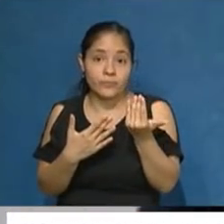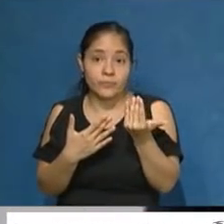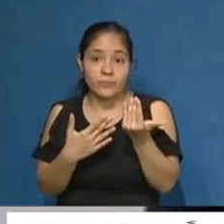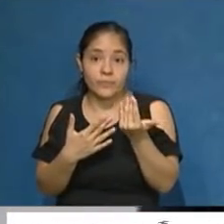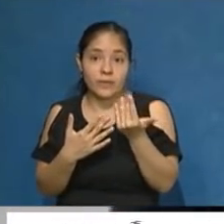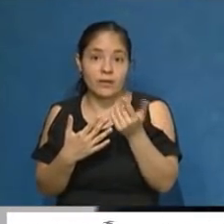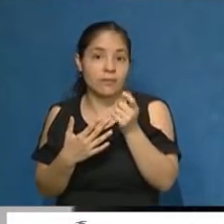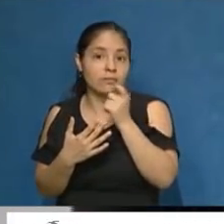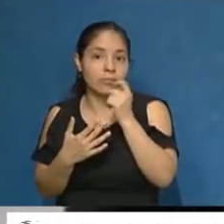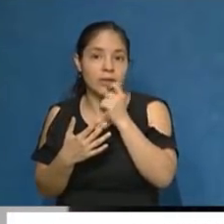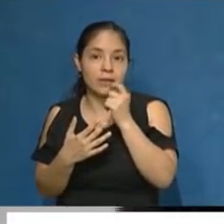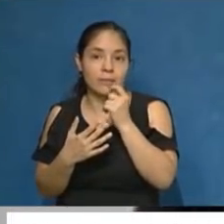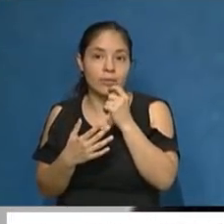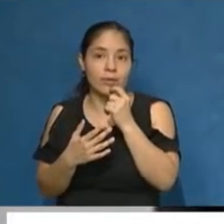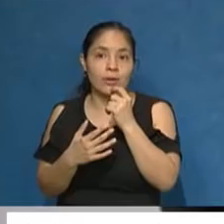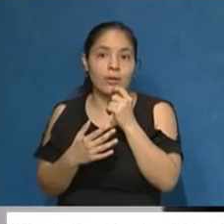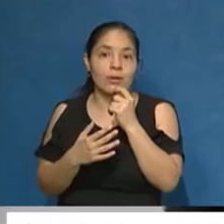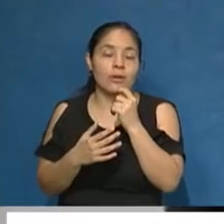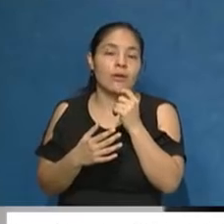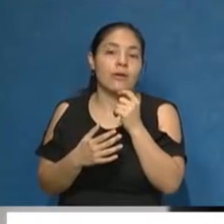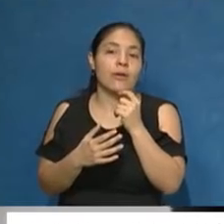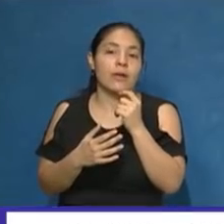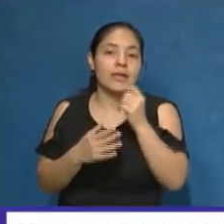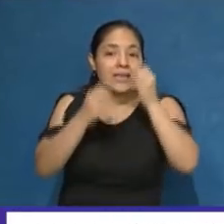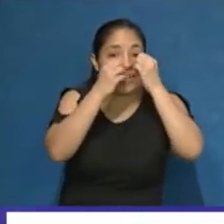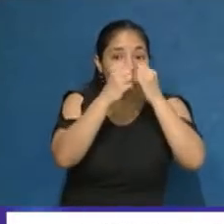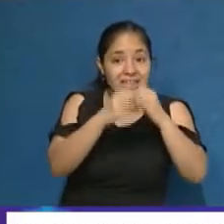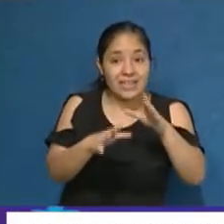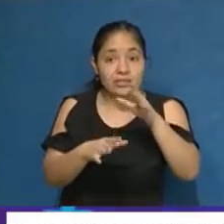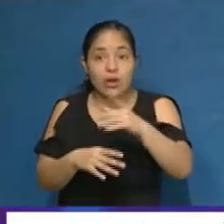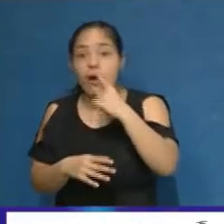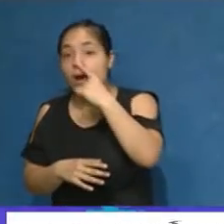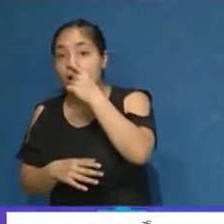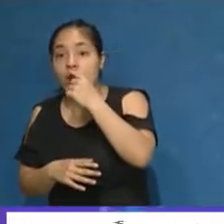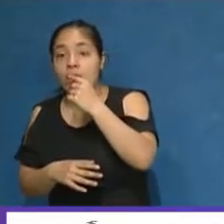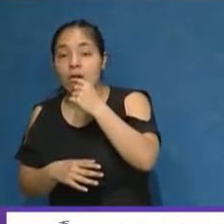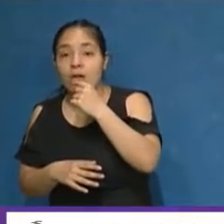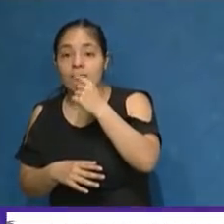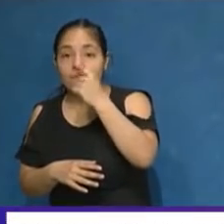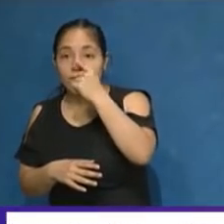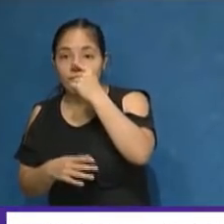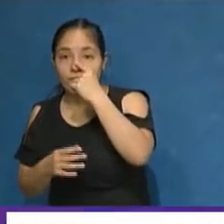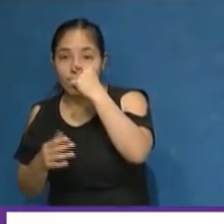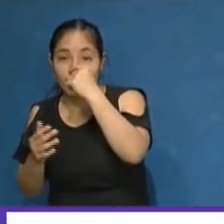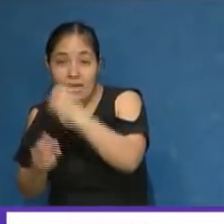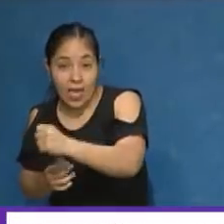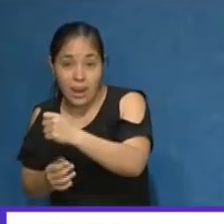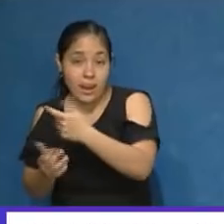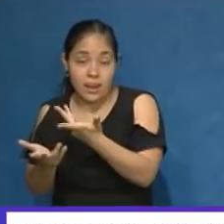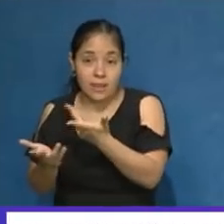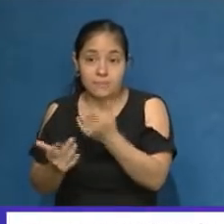hacia el inicio y hacia la finalización. Otro tema que nos tenemos que dar y que sería muy lindo que los chicos también